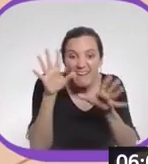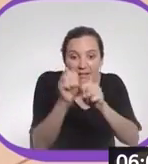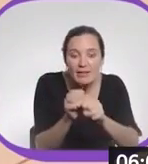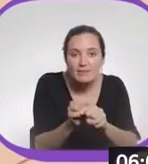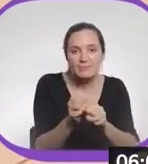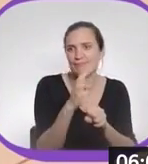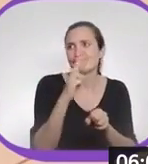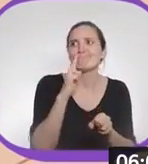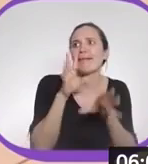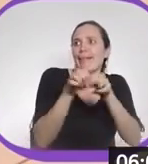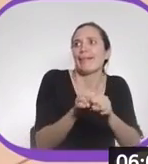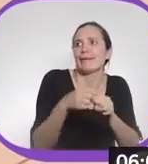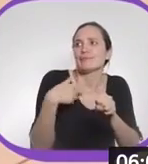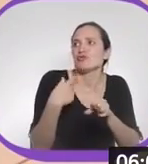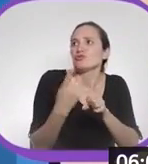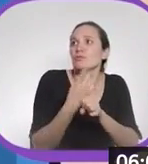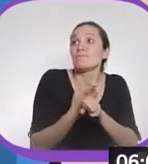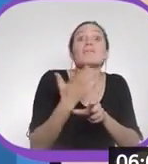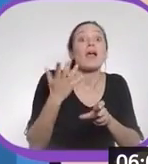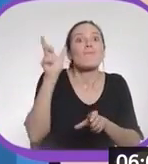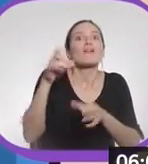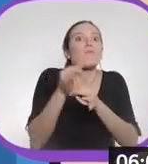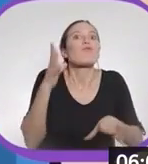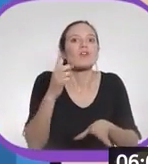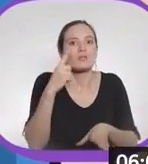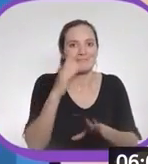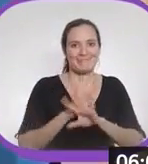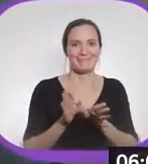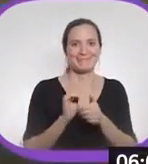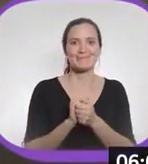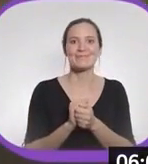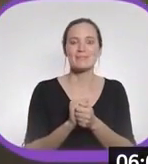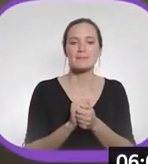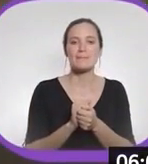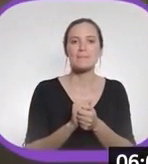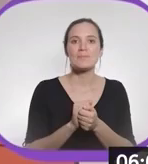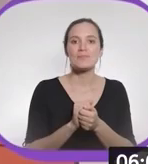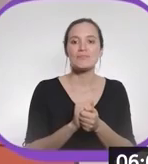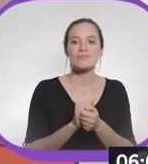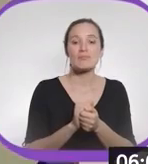soy sincero, atrapar padrinos no es mi especialidad, pero conozco a un experto.